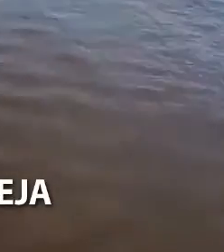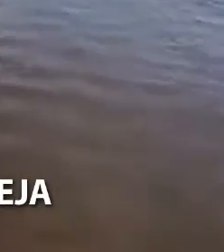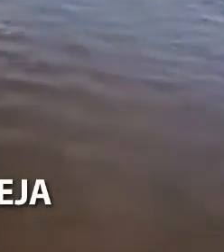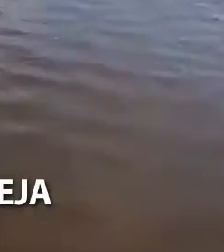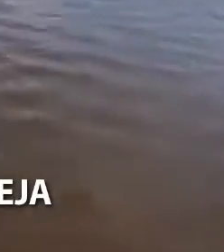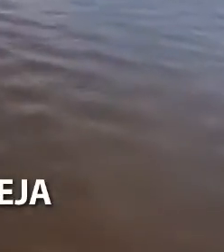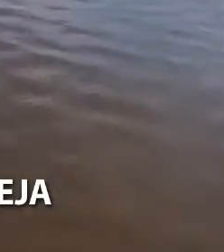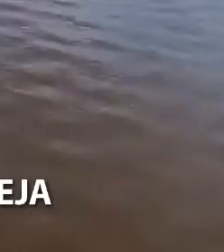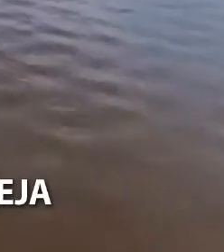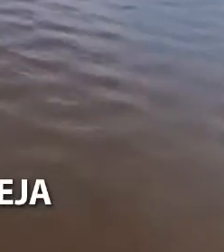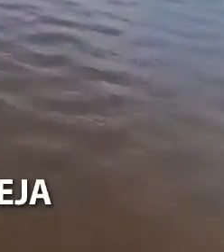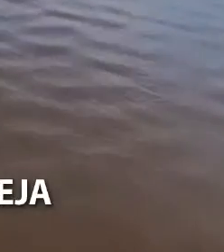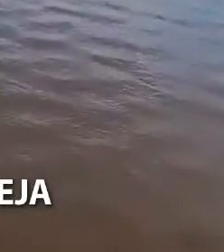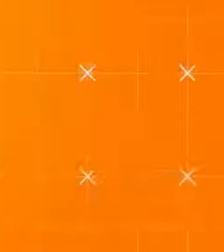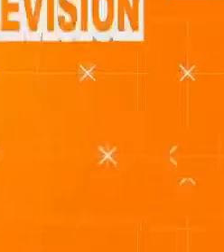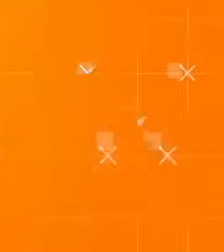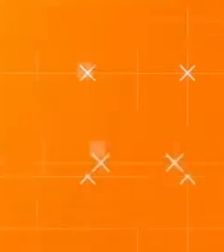medio